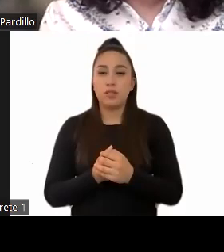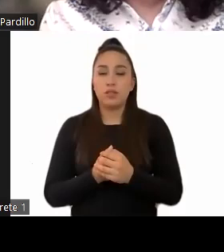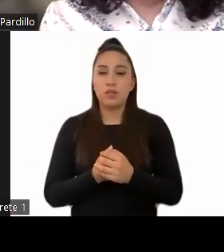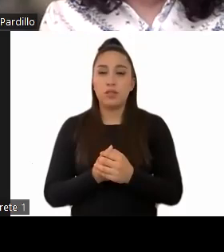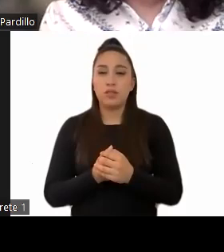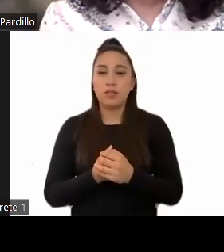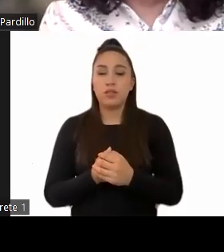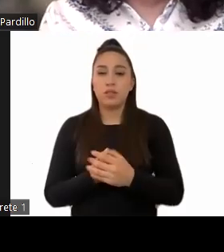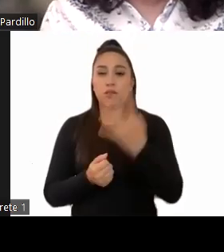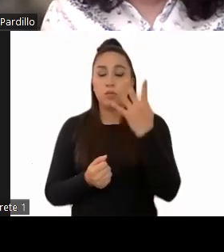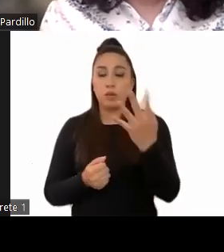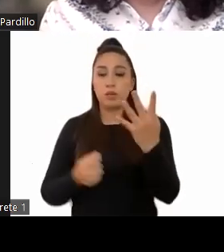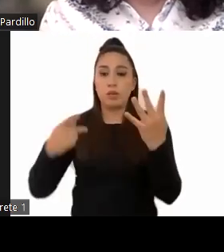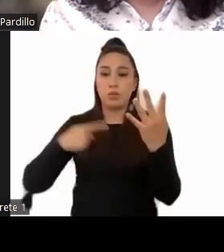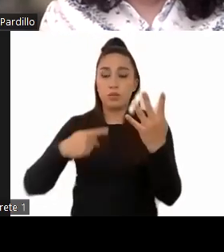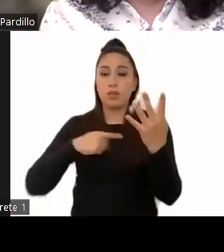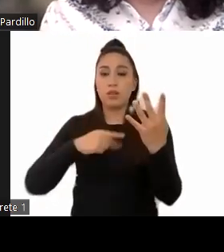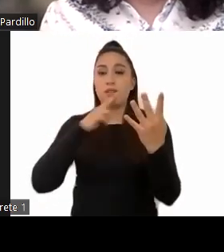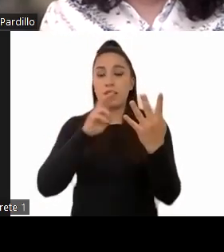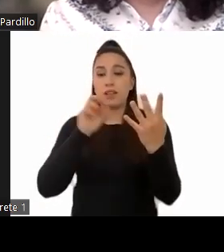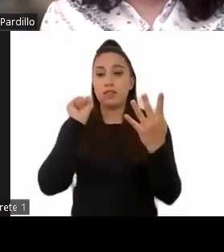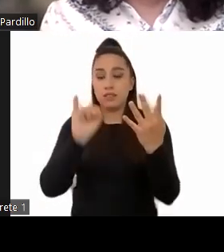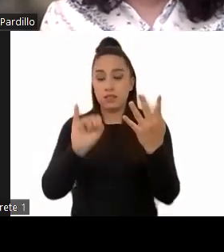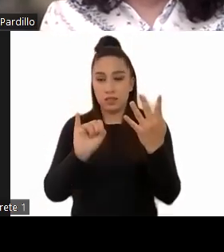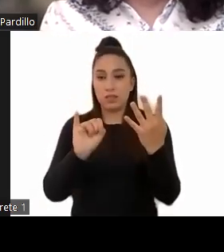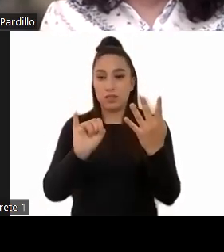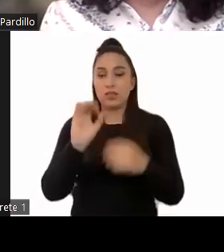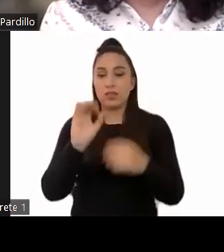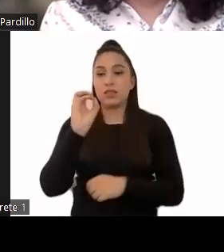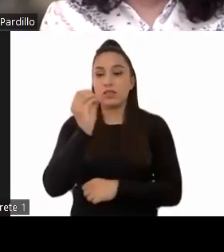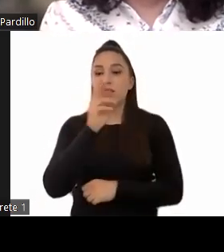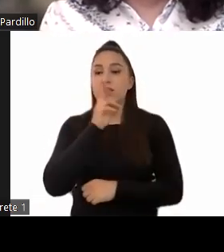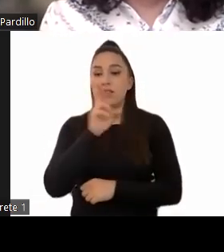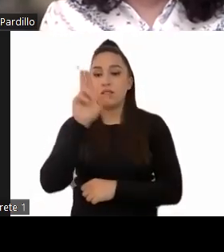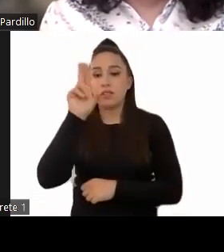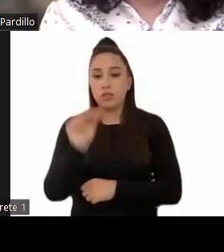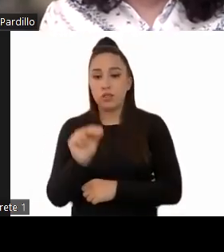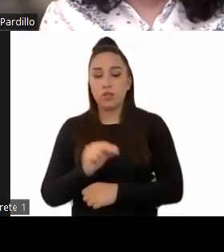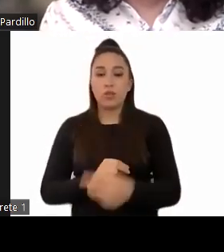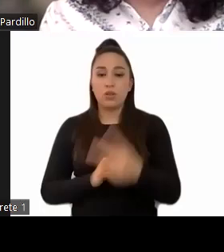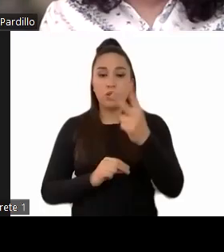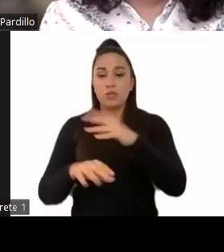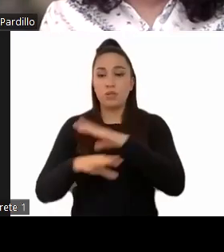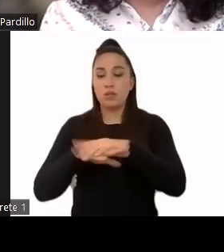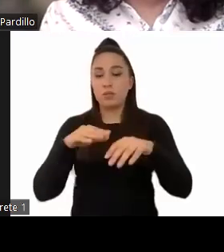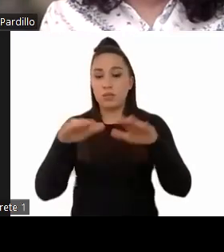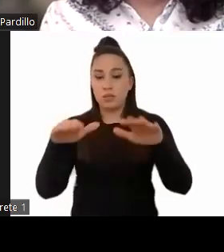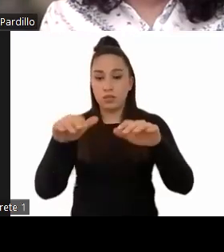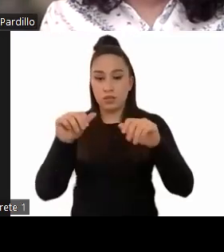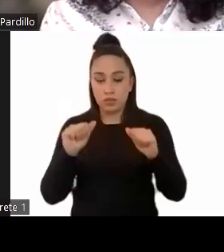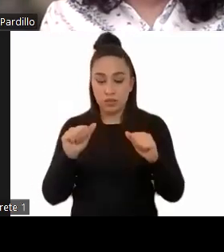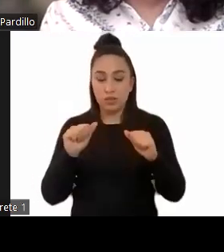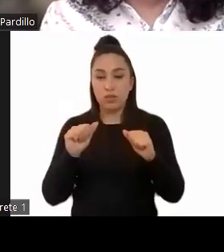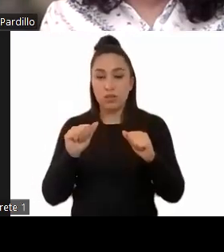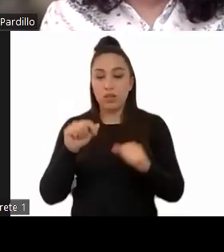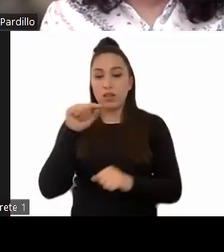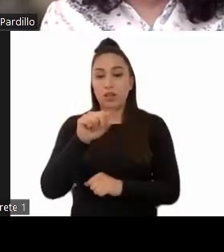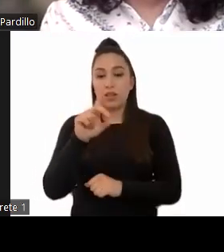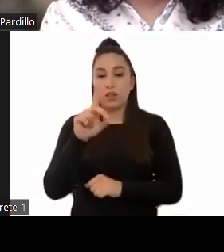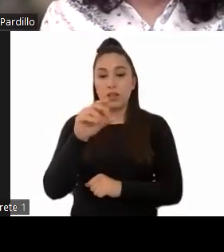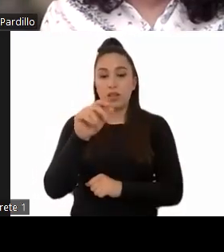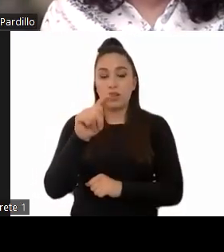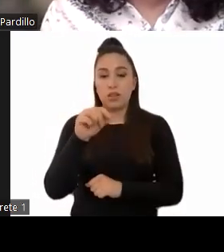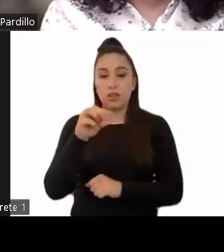con 4 votos a favor, 0 votos en contra y 2 abstenciones, el dictamen que presenta